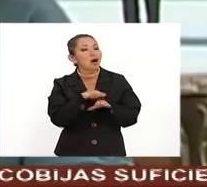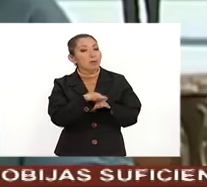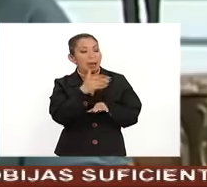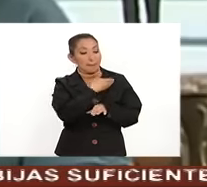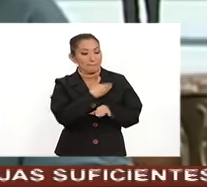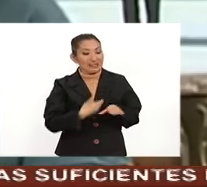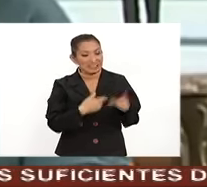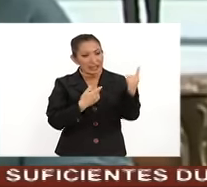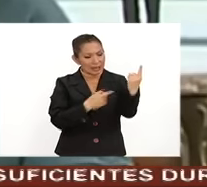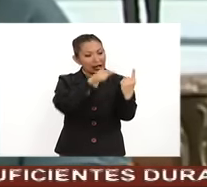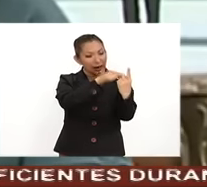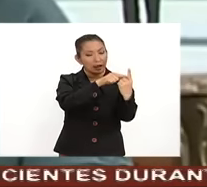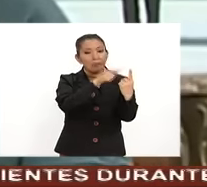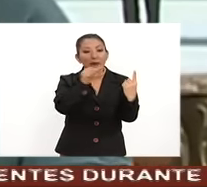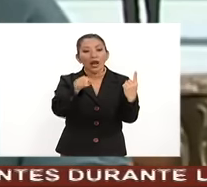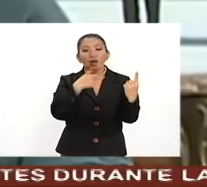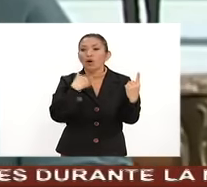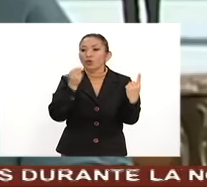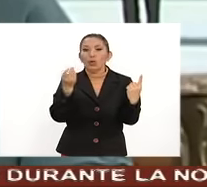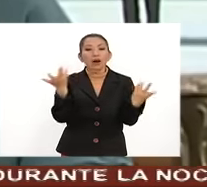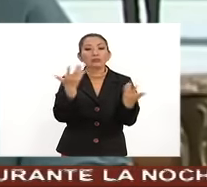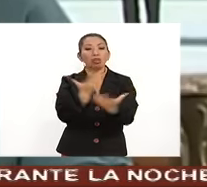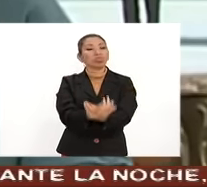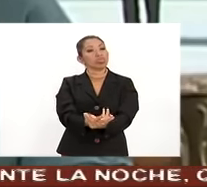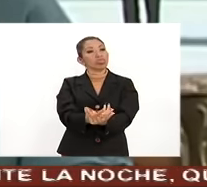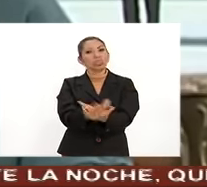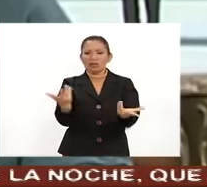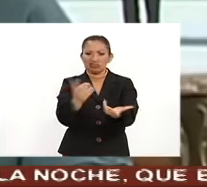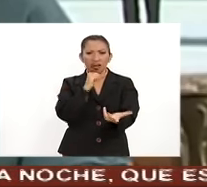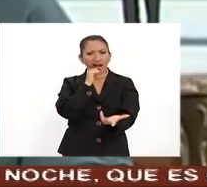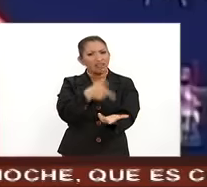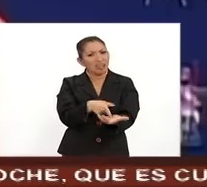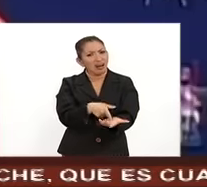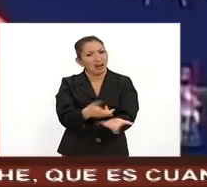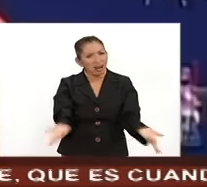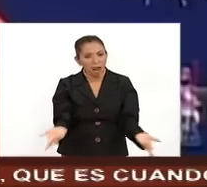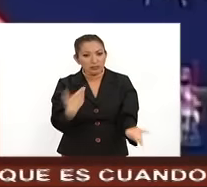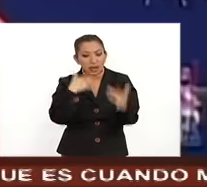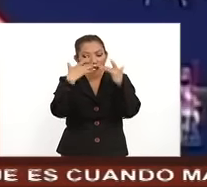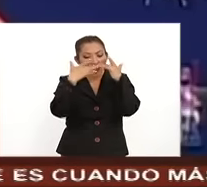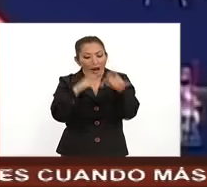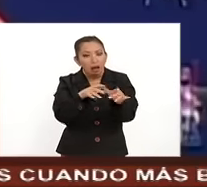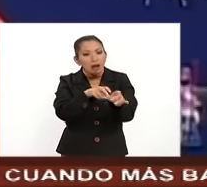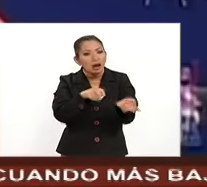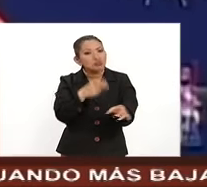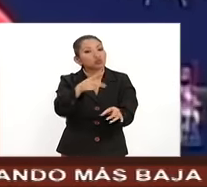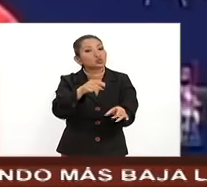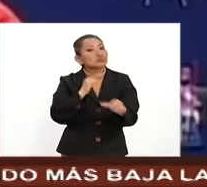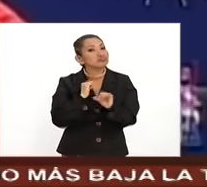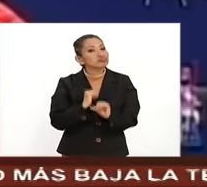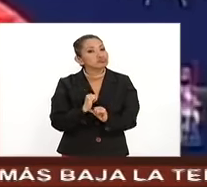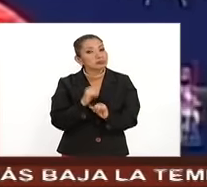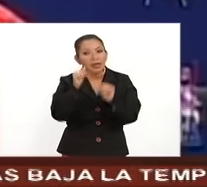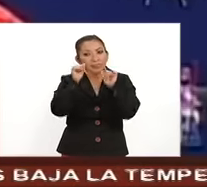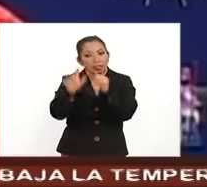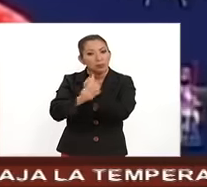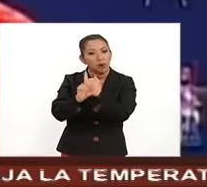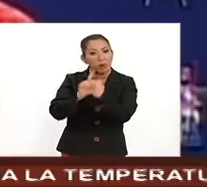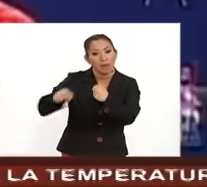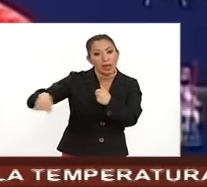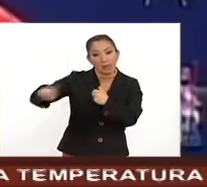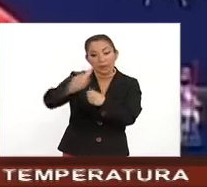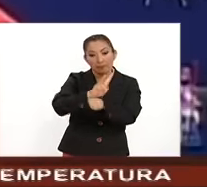el presidente abandona su cargo en el momento en que no cumple con el mandato que le fue conferido de forma constitucional al atender la crisis que